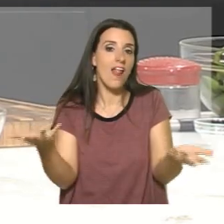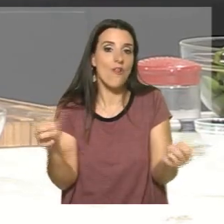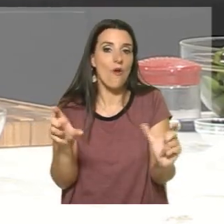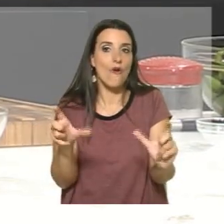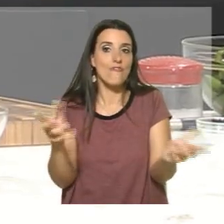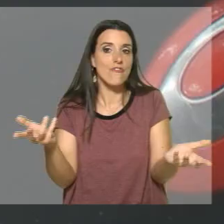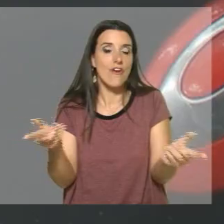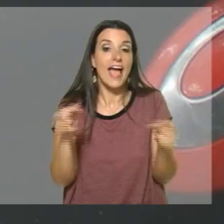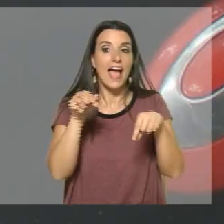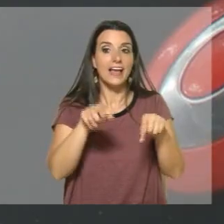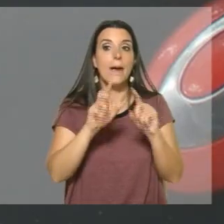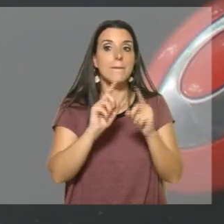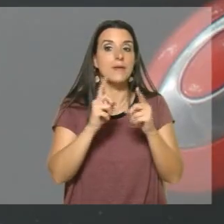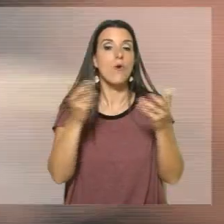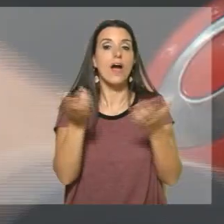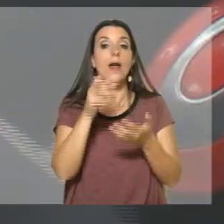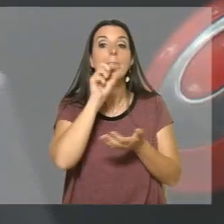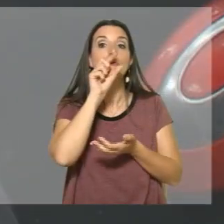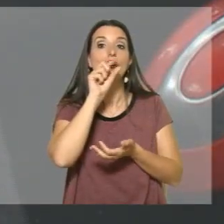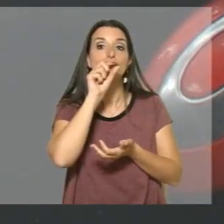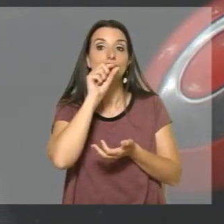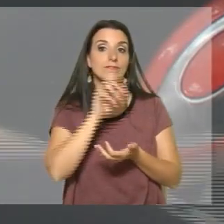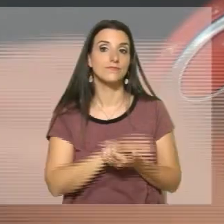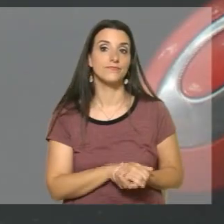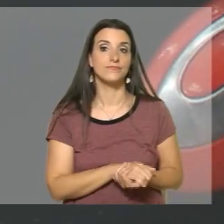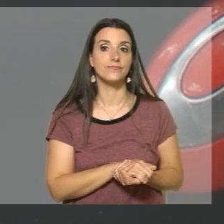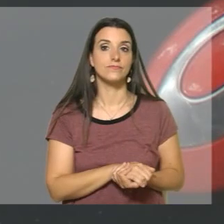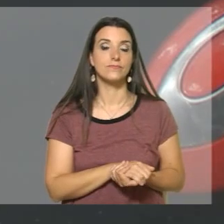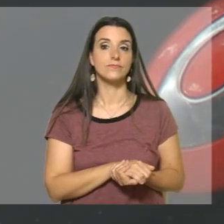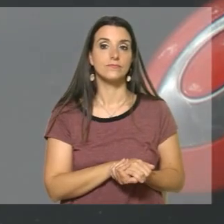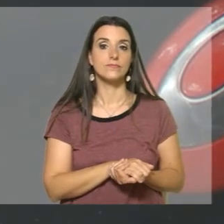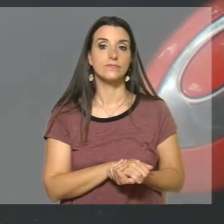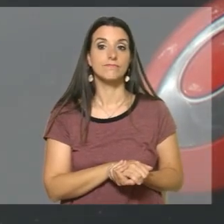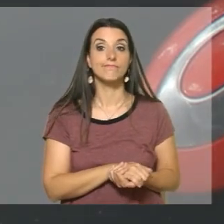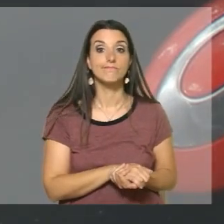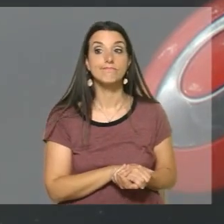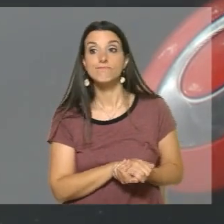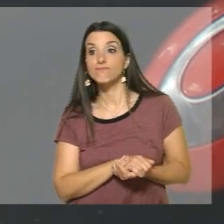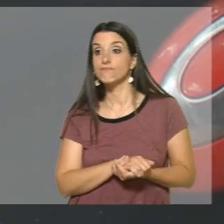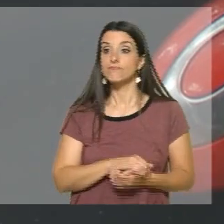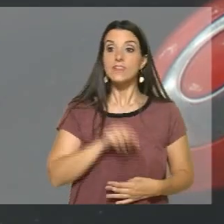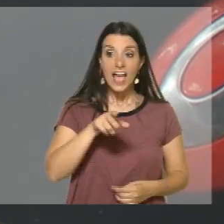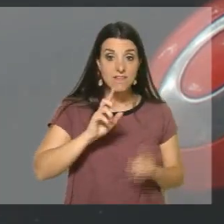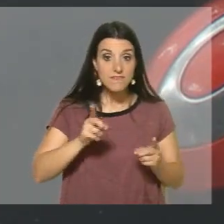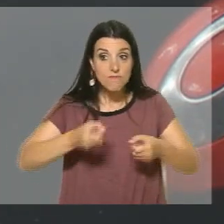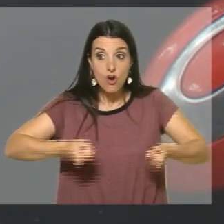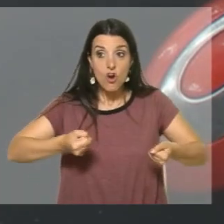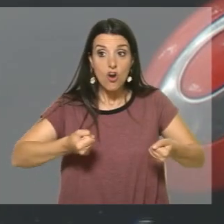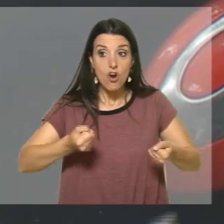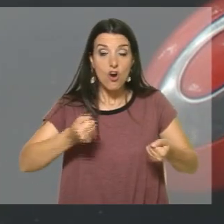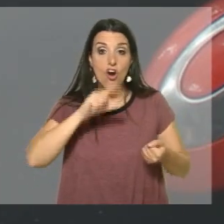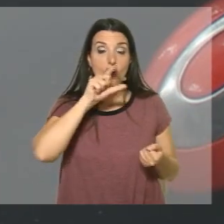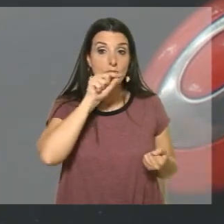Claro, y acá mismo vamos a dorar el pollito. Ya. Ya el pollito. Ahí mismo. Ahí mismo.